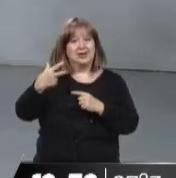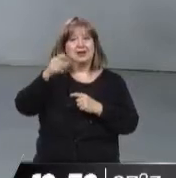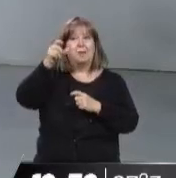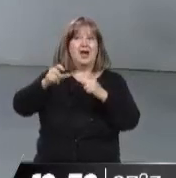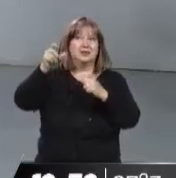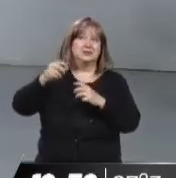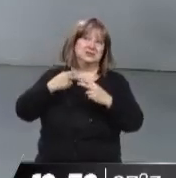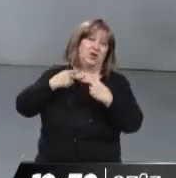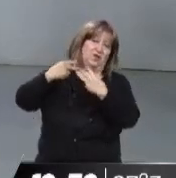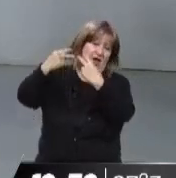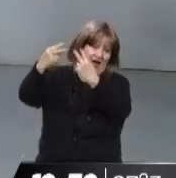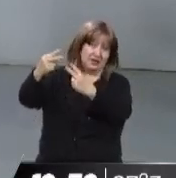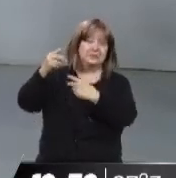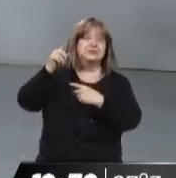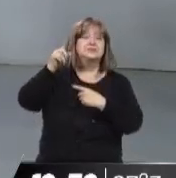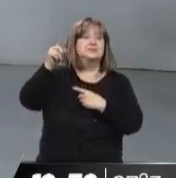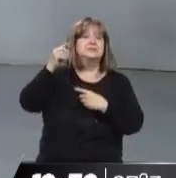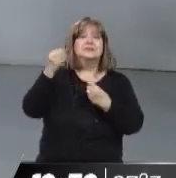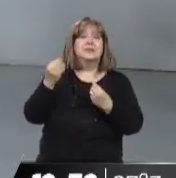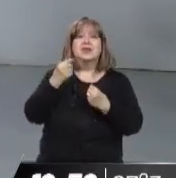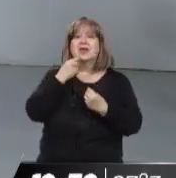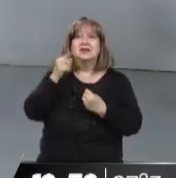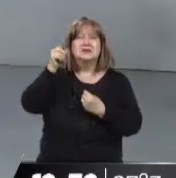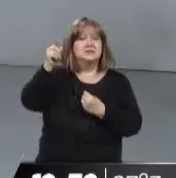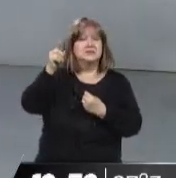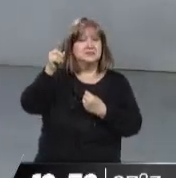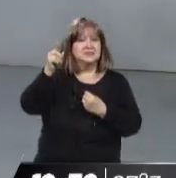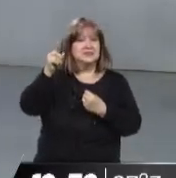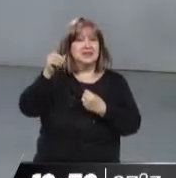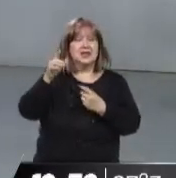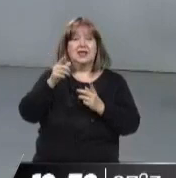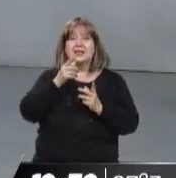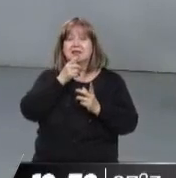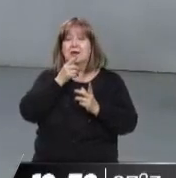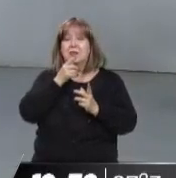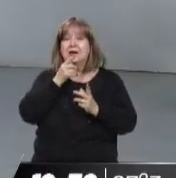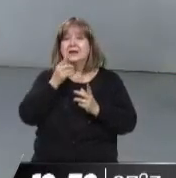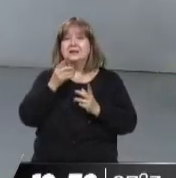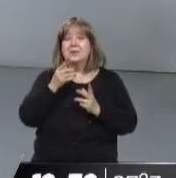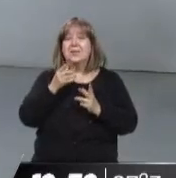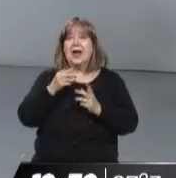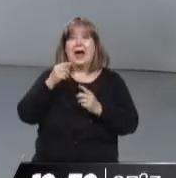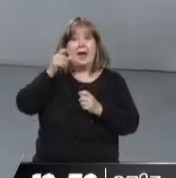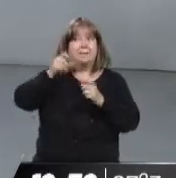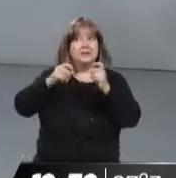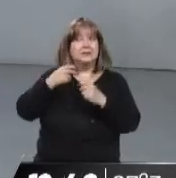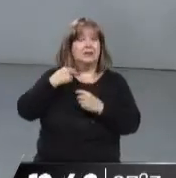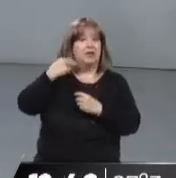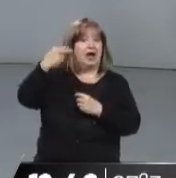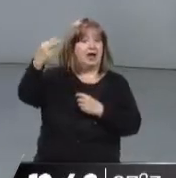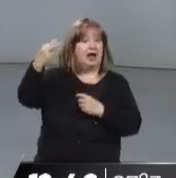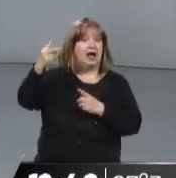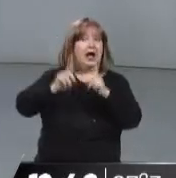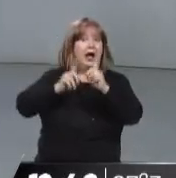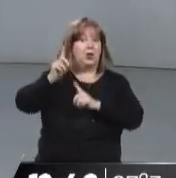32.933 argentinos o argentinas, que qué es lo que también se dice, que por allí puede subestimar al dato real. ¿Por qué? Porque hay muchos argentinos o argentinas que tienen